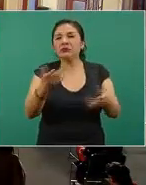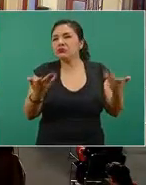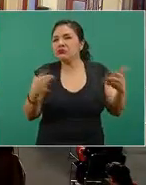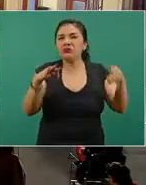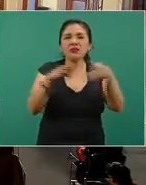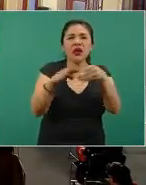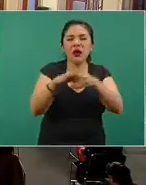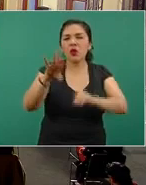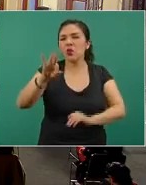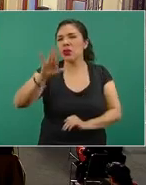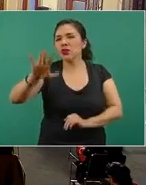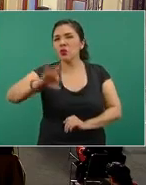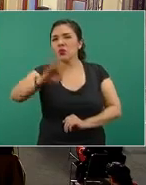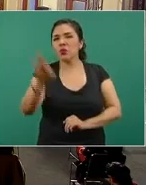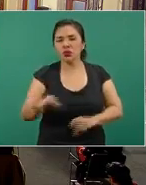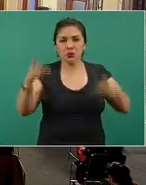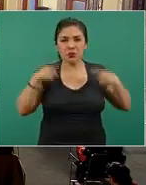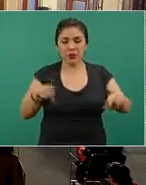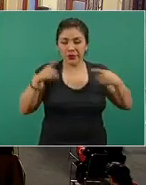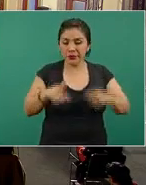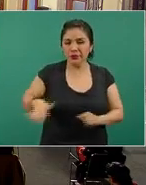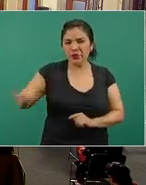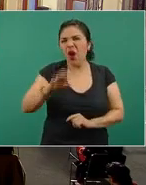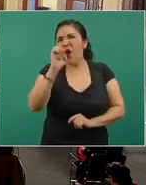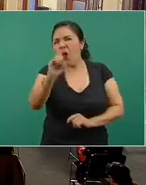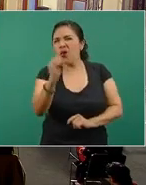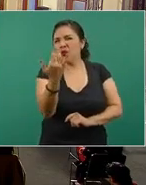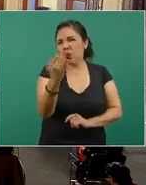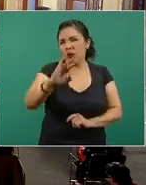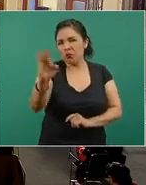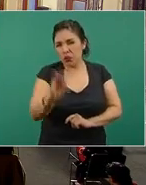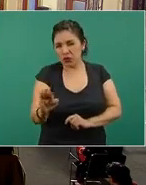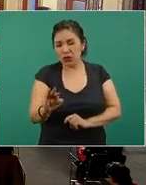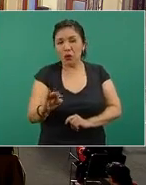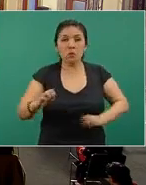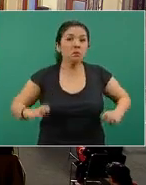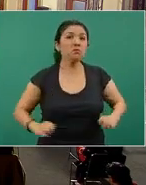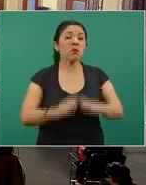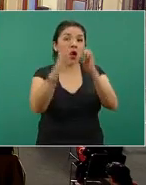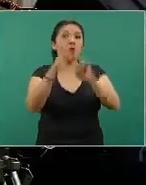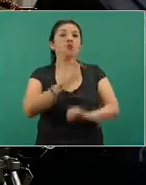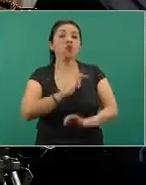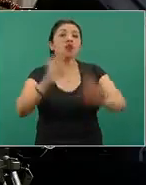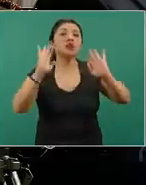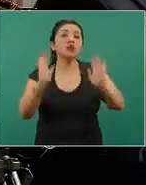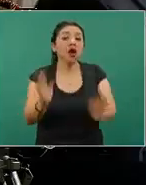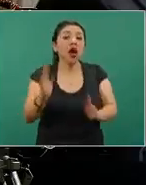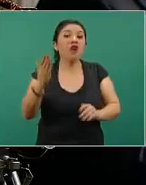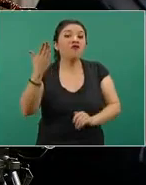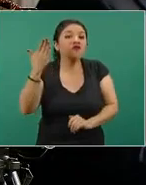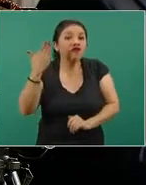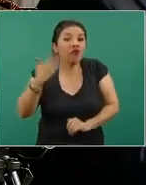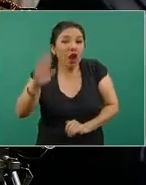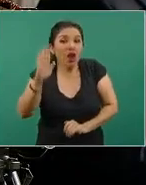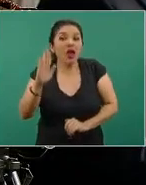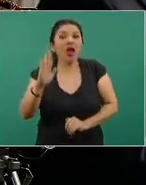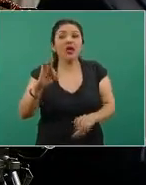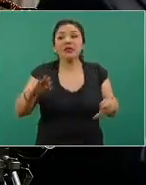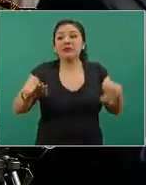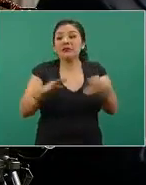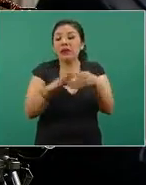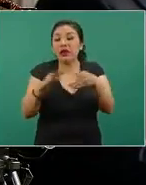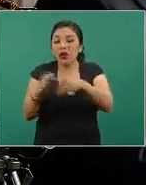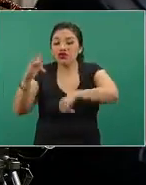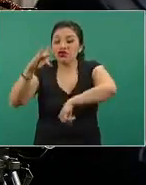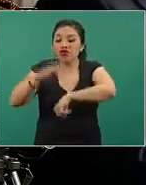de un 45% de la población o 50% eventualmente ya pudieran haber estado cercanos al virus